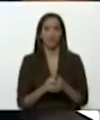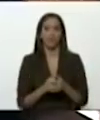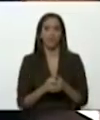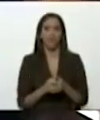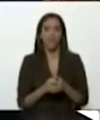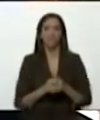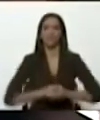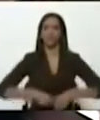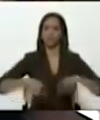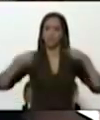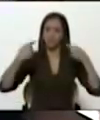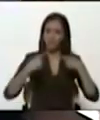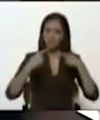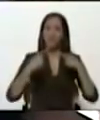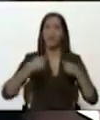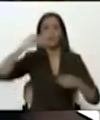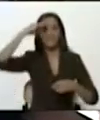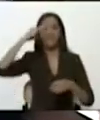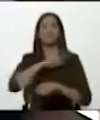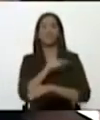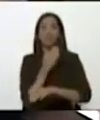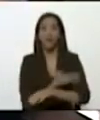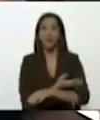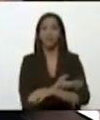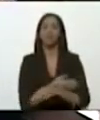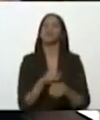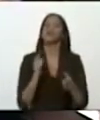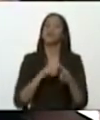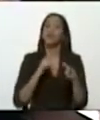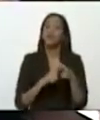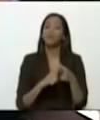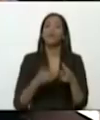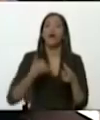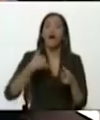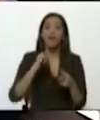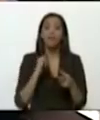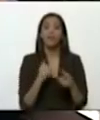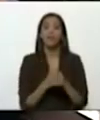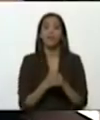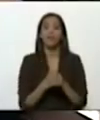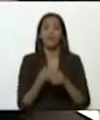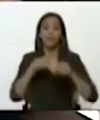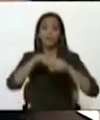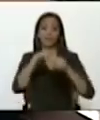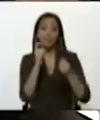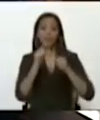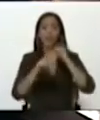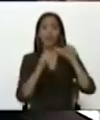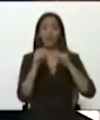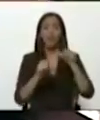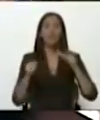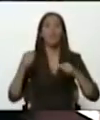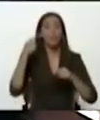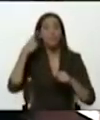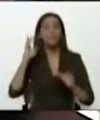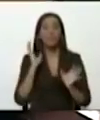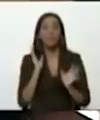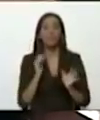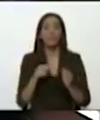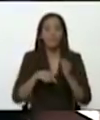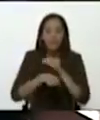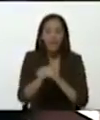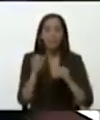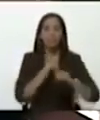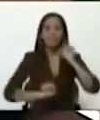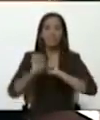confrontación militar fuerte. Y por eso había que desactivar a los colectivos por si salían a defender al presidente Nicolás